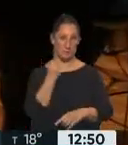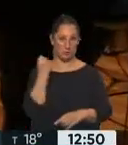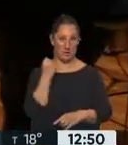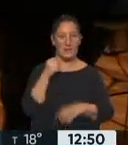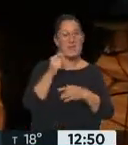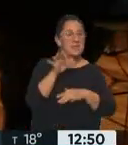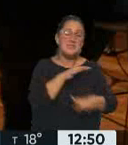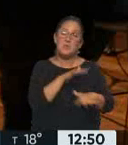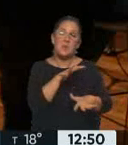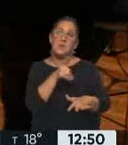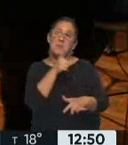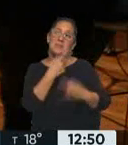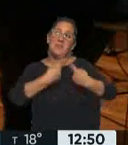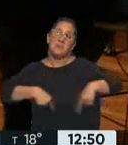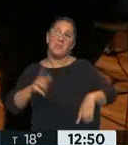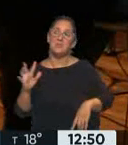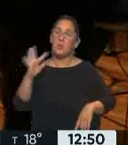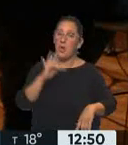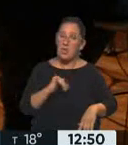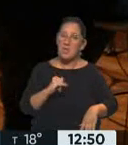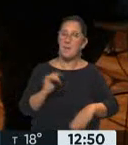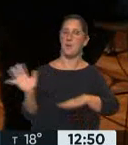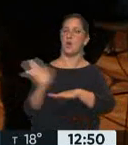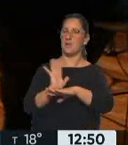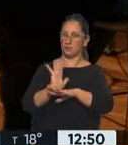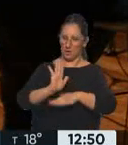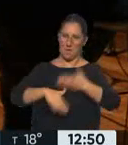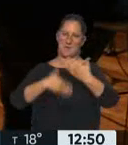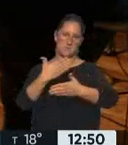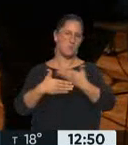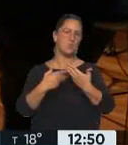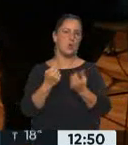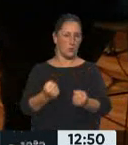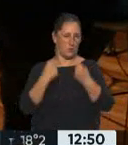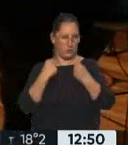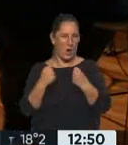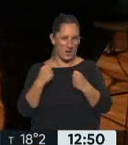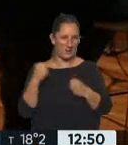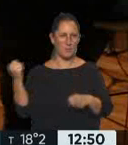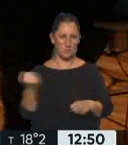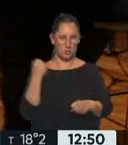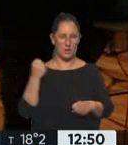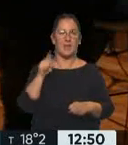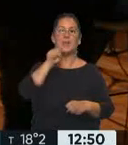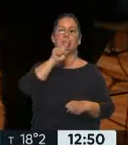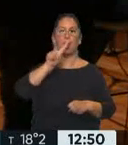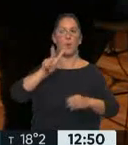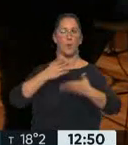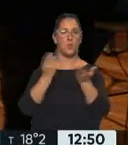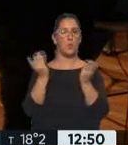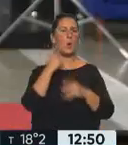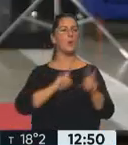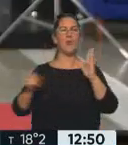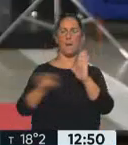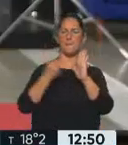de situaciones que parecen cotidianas, pero que los actores la van a desarrollar como algo muy fuerte y muy importante. La tele pública no busca